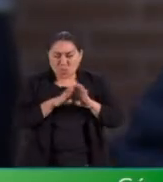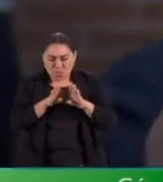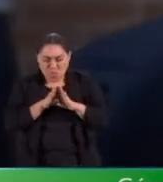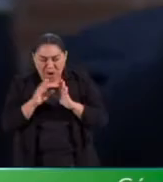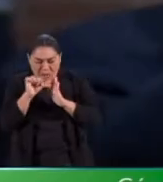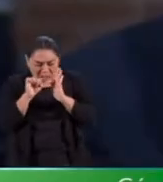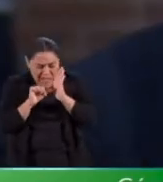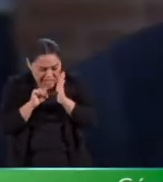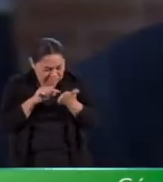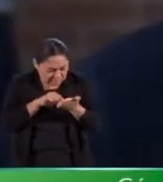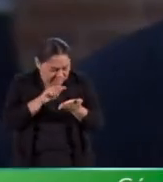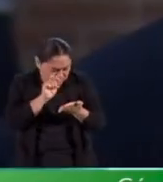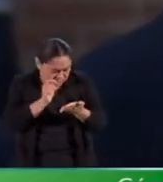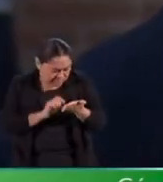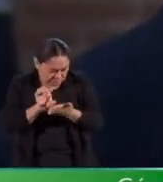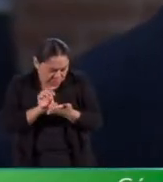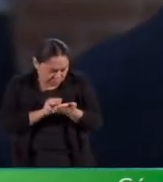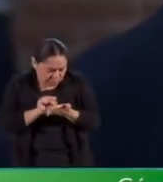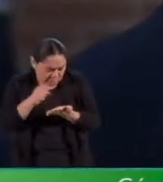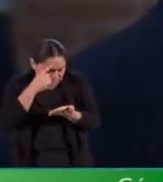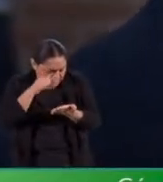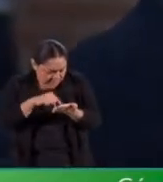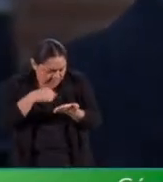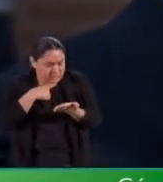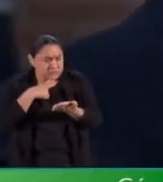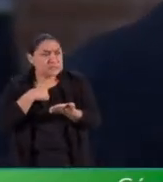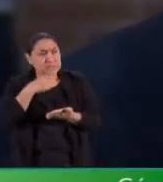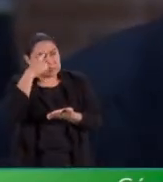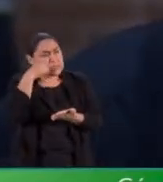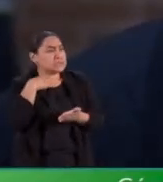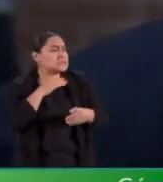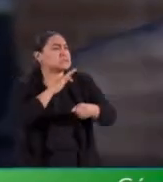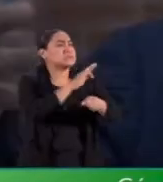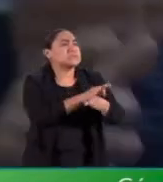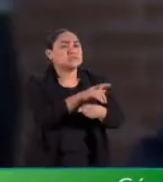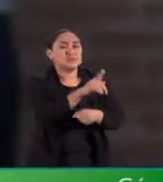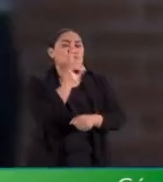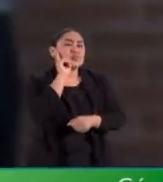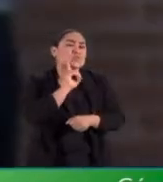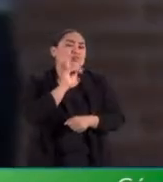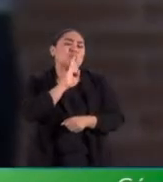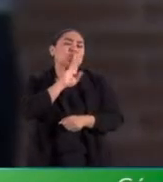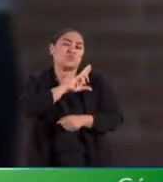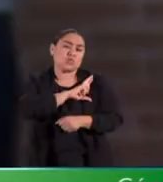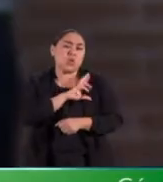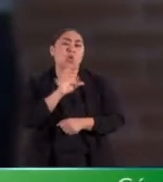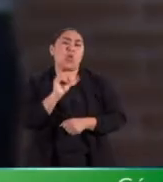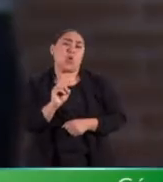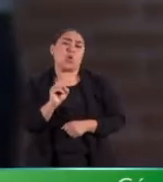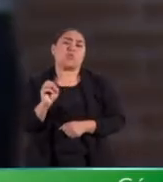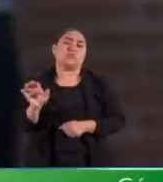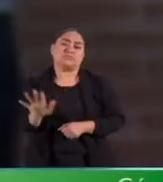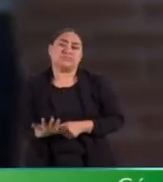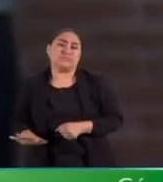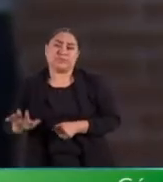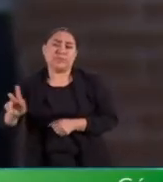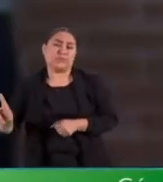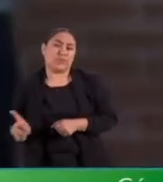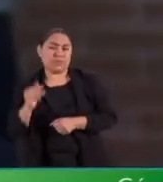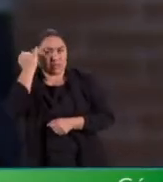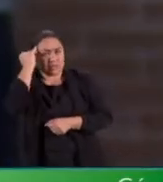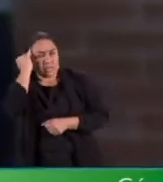de la Constitución para llevar la justicia a una madre soltera o a una comunidad indígena.